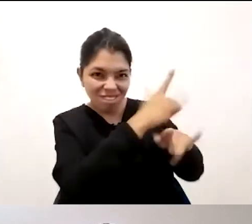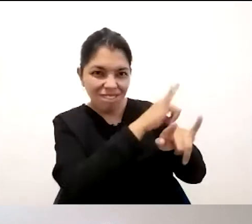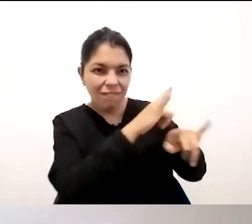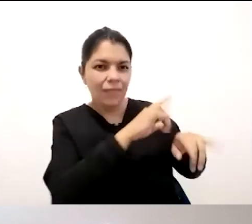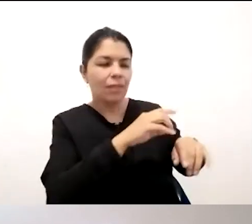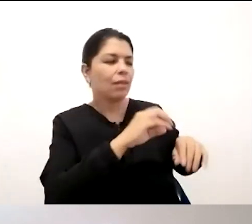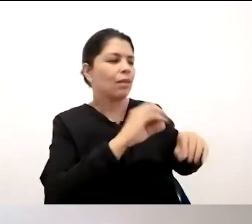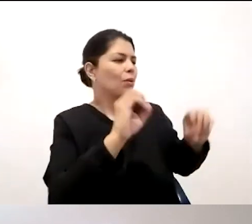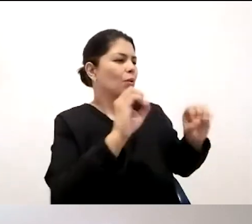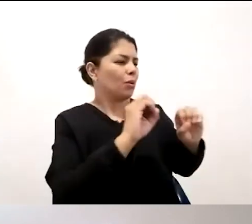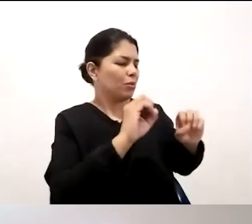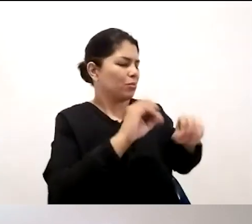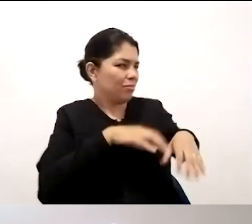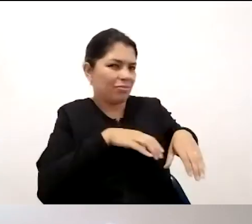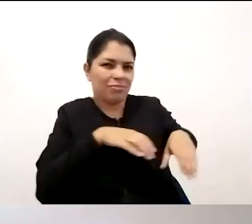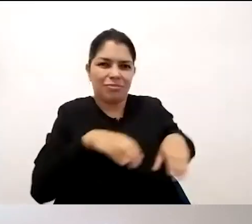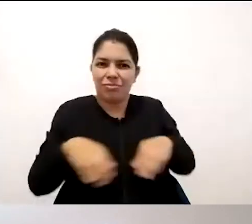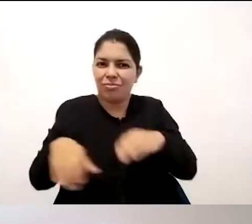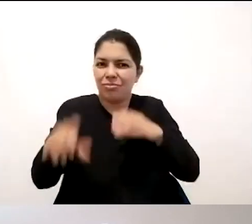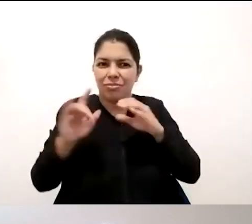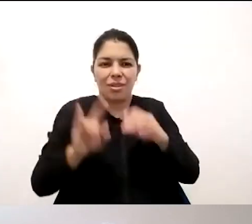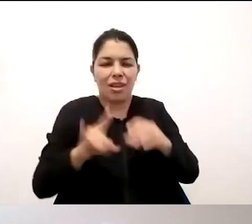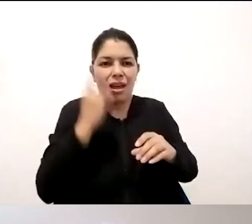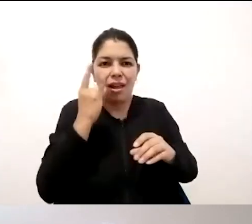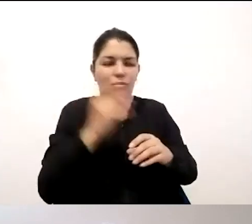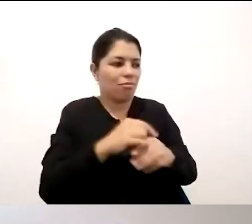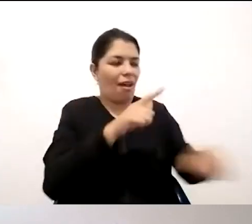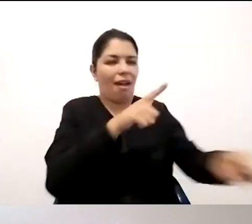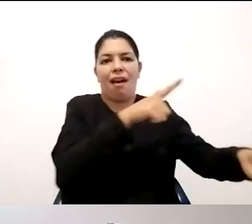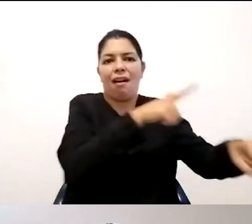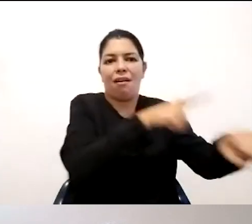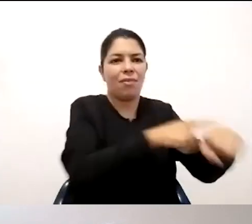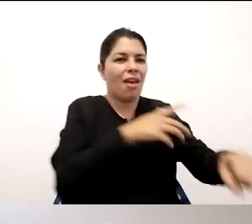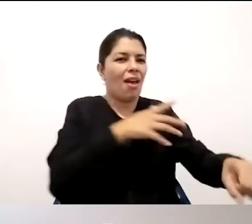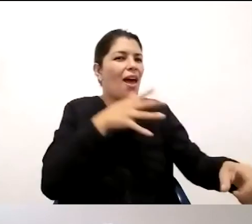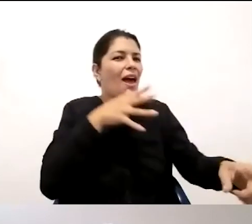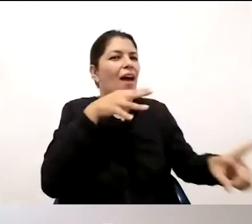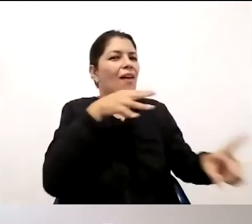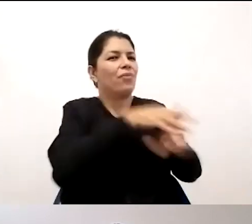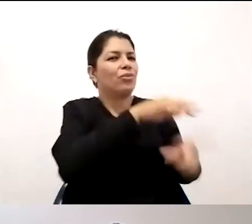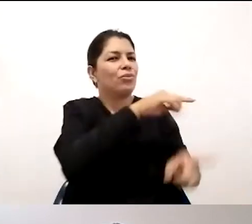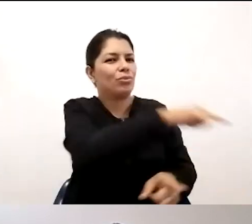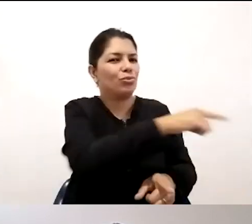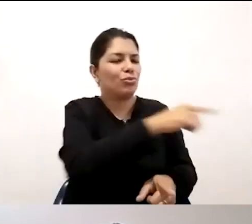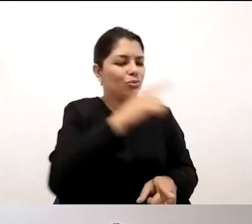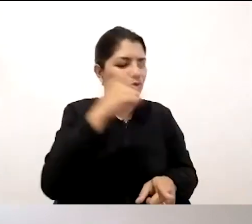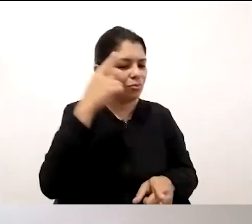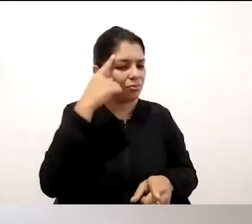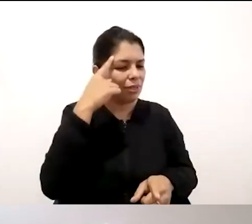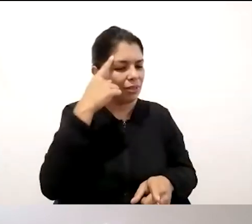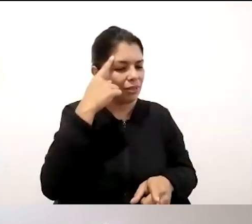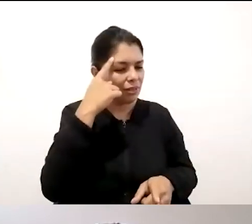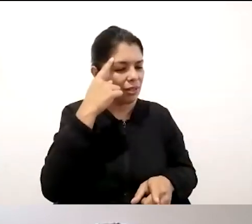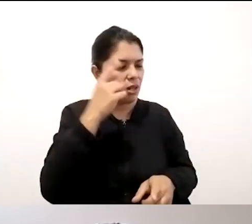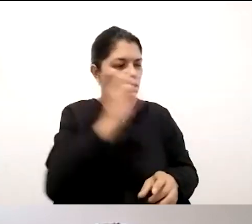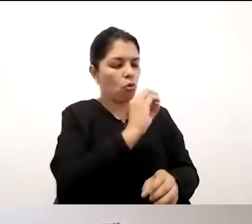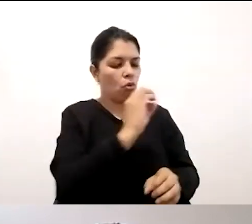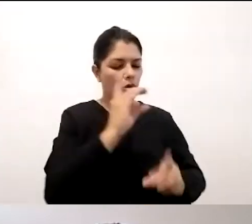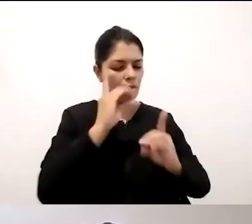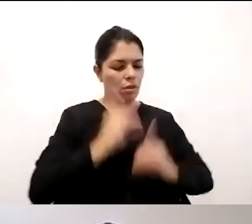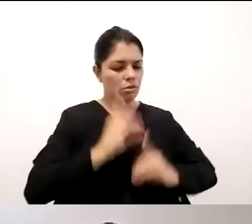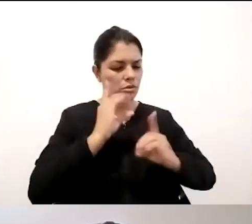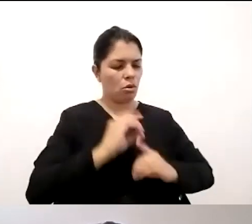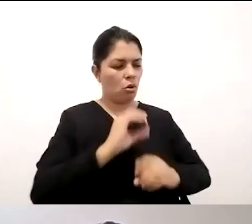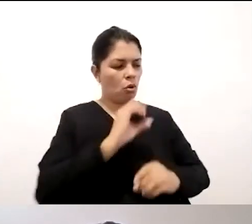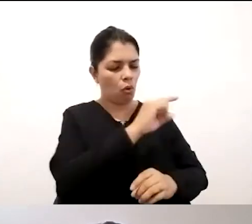comportamiento que implique un prejuicio en la salud psicológica, mental, su autodeterminación, la percepción de sí misma o